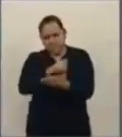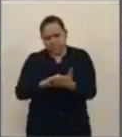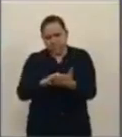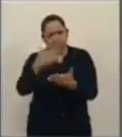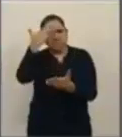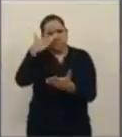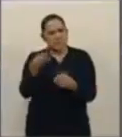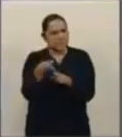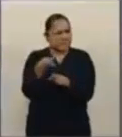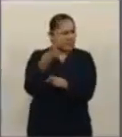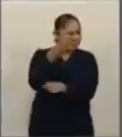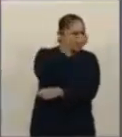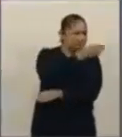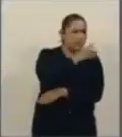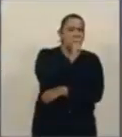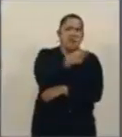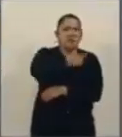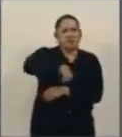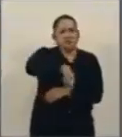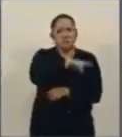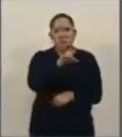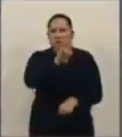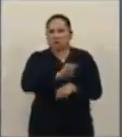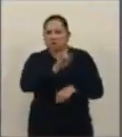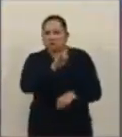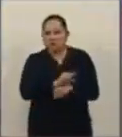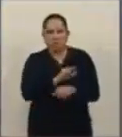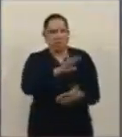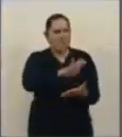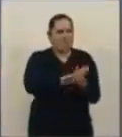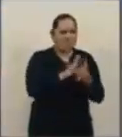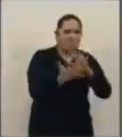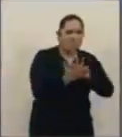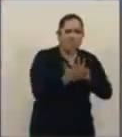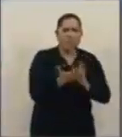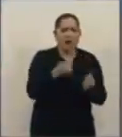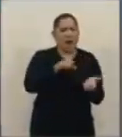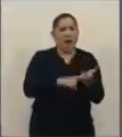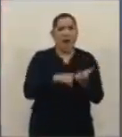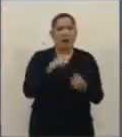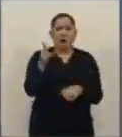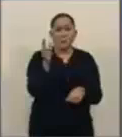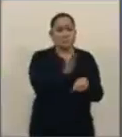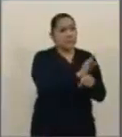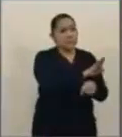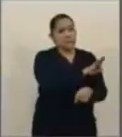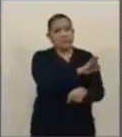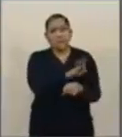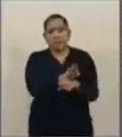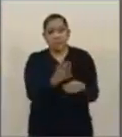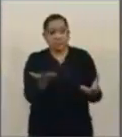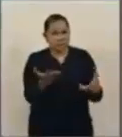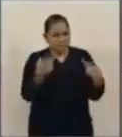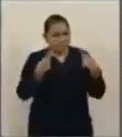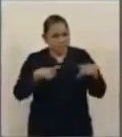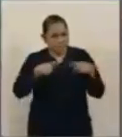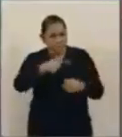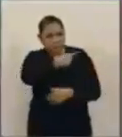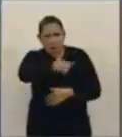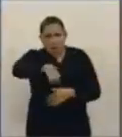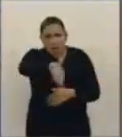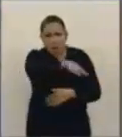complicidades, simulaciones, ausencia de interés e incluso desprecio a la vida de sus